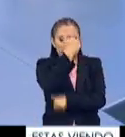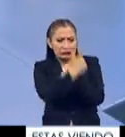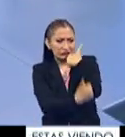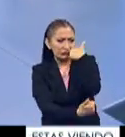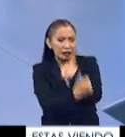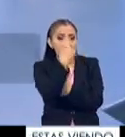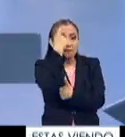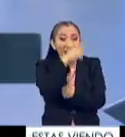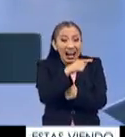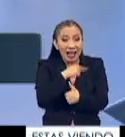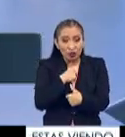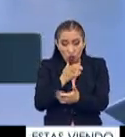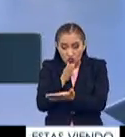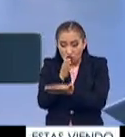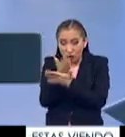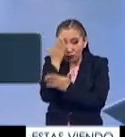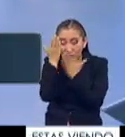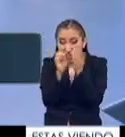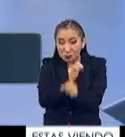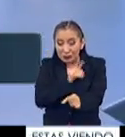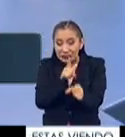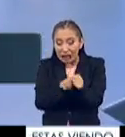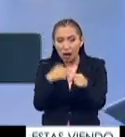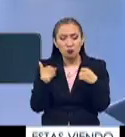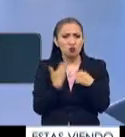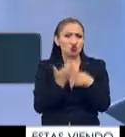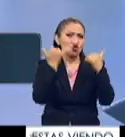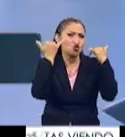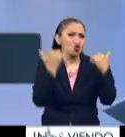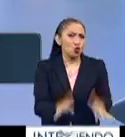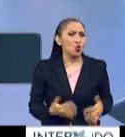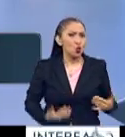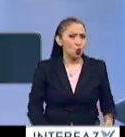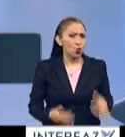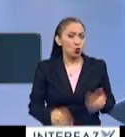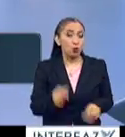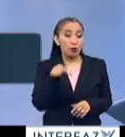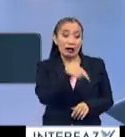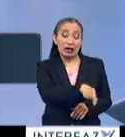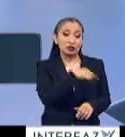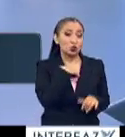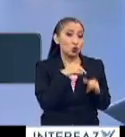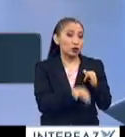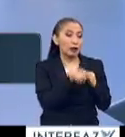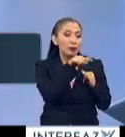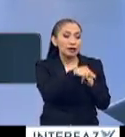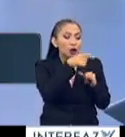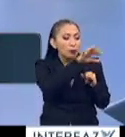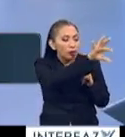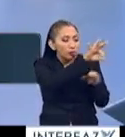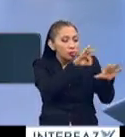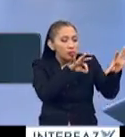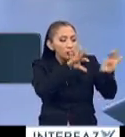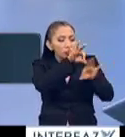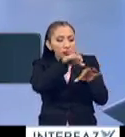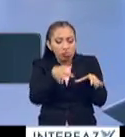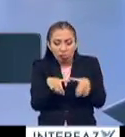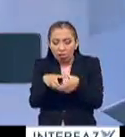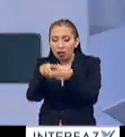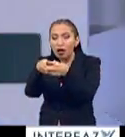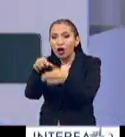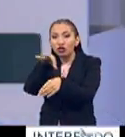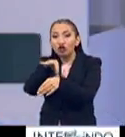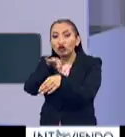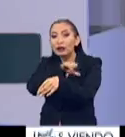Entonces, para hacer una especialidad, ahora ya es mucho más complicado. Entonces, eso finalmente es un filtro y los médicos